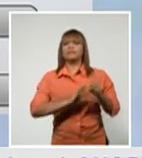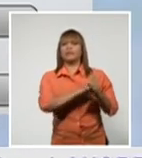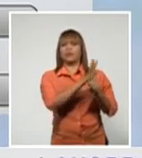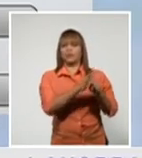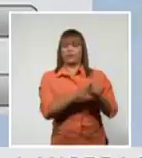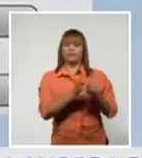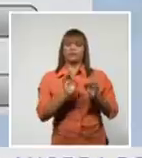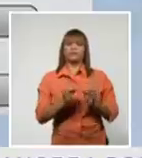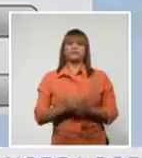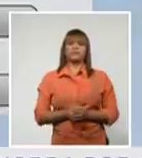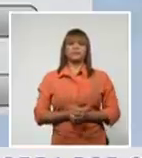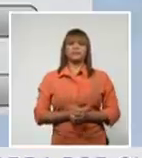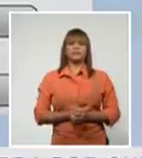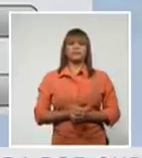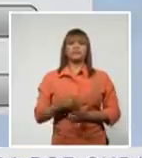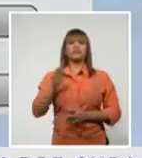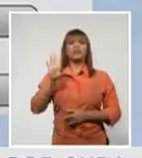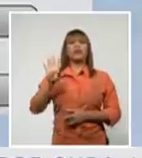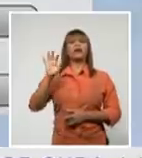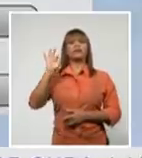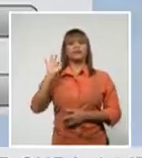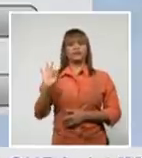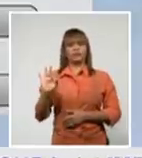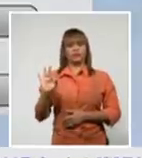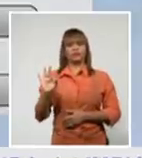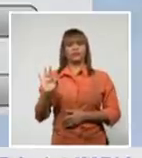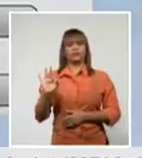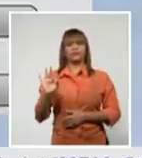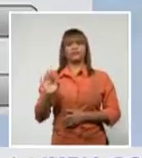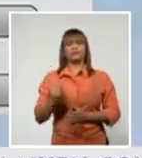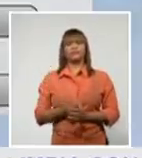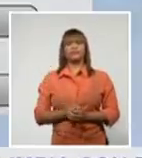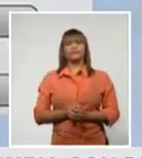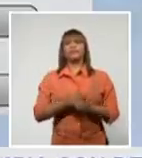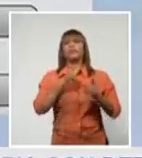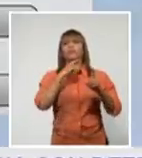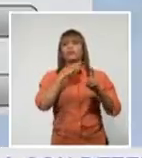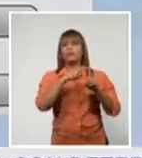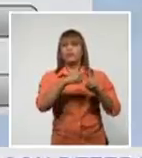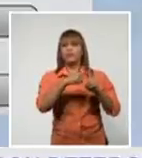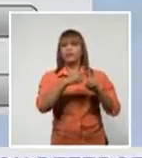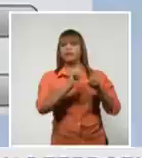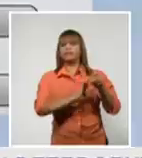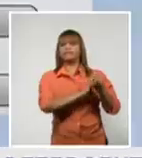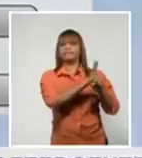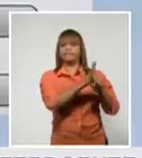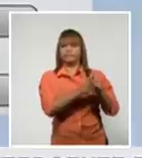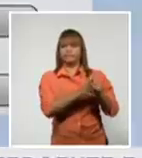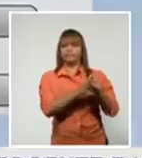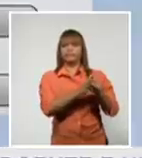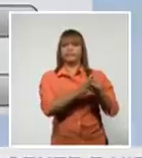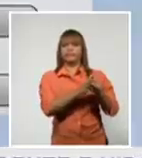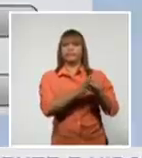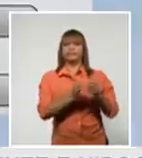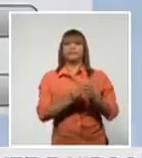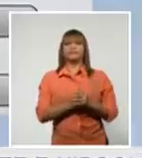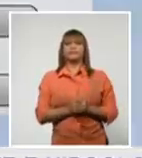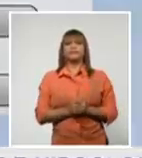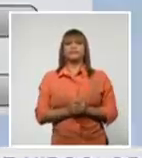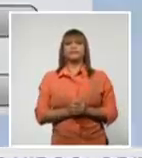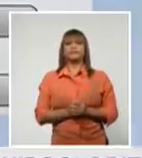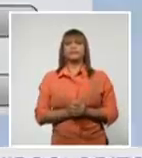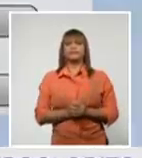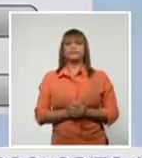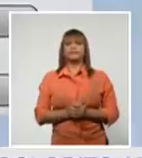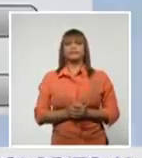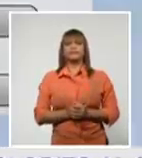COVID-19, 48 personas positivas a la COVID-19 que tienen el SARS-CoV-2.